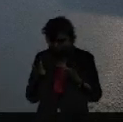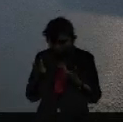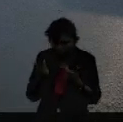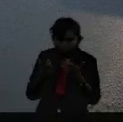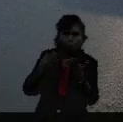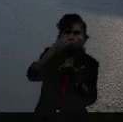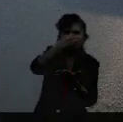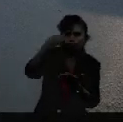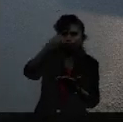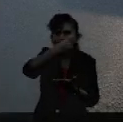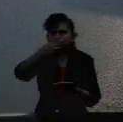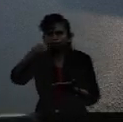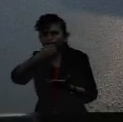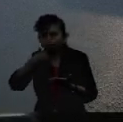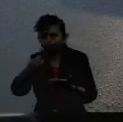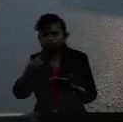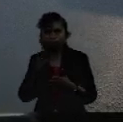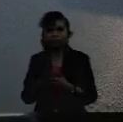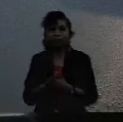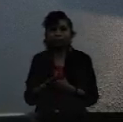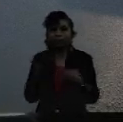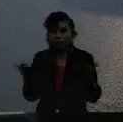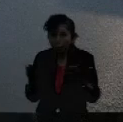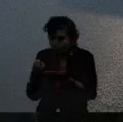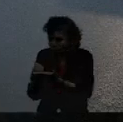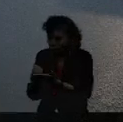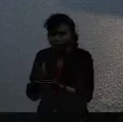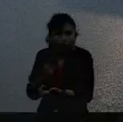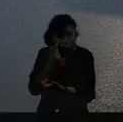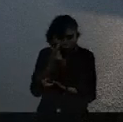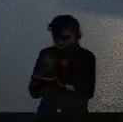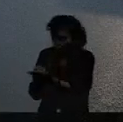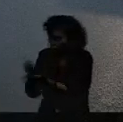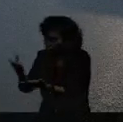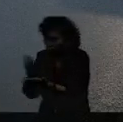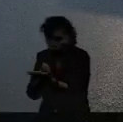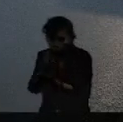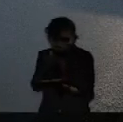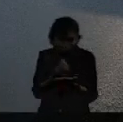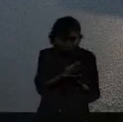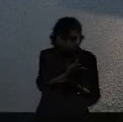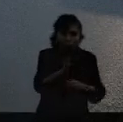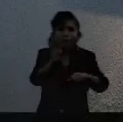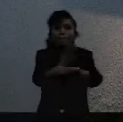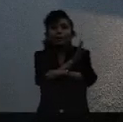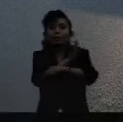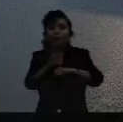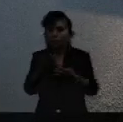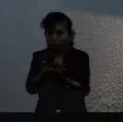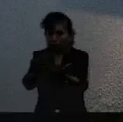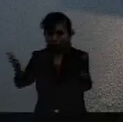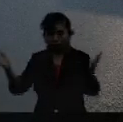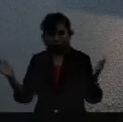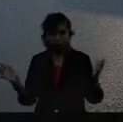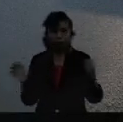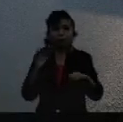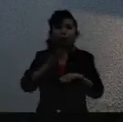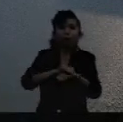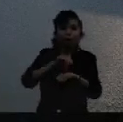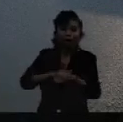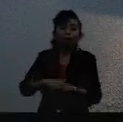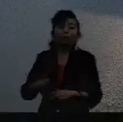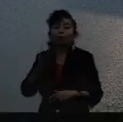terminar con las frivolidades del Poder y destinar los recursos del pueblo en En beneficio del pueblo Amigas y